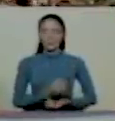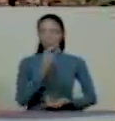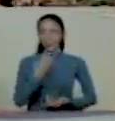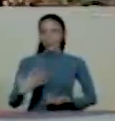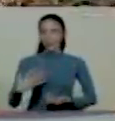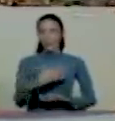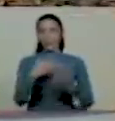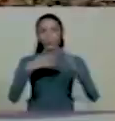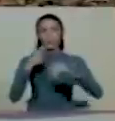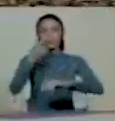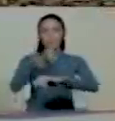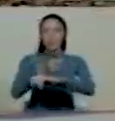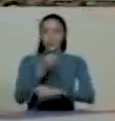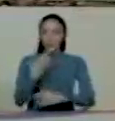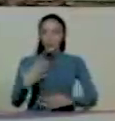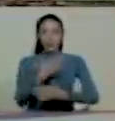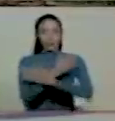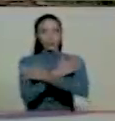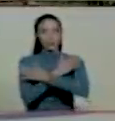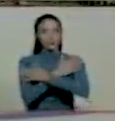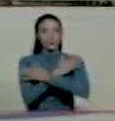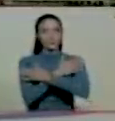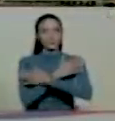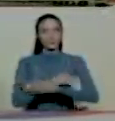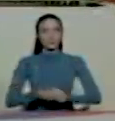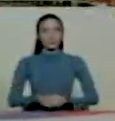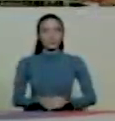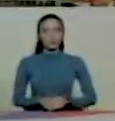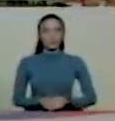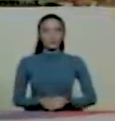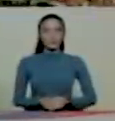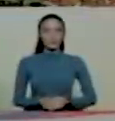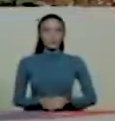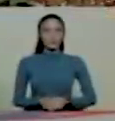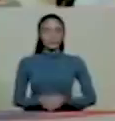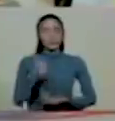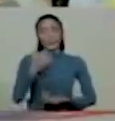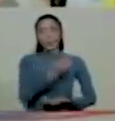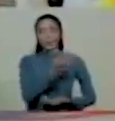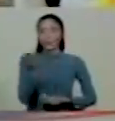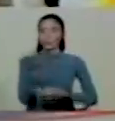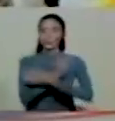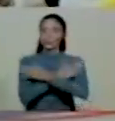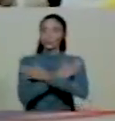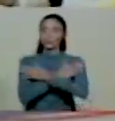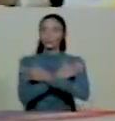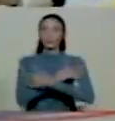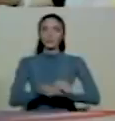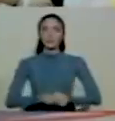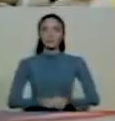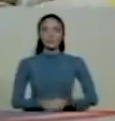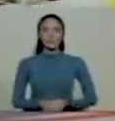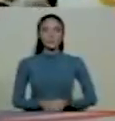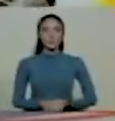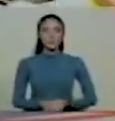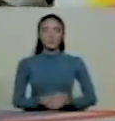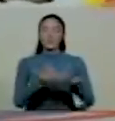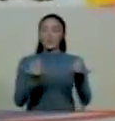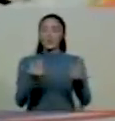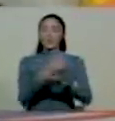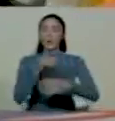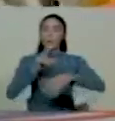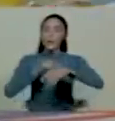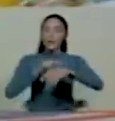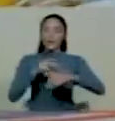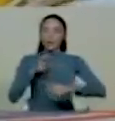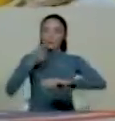Brillante, hermoso. Un abrazo de gratificación, porque Venezuela tiene nuevos